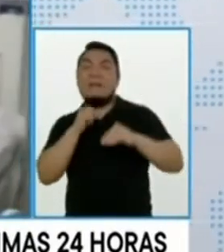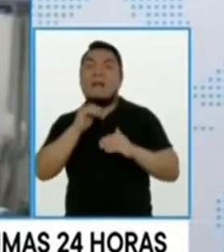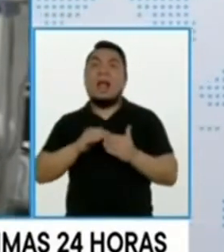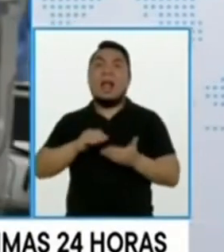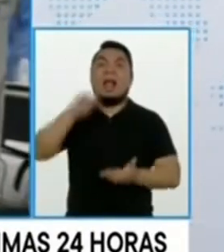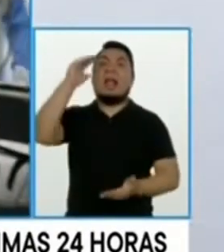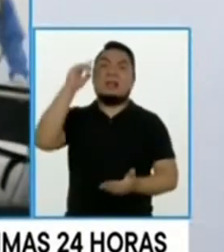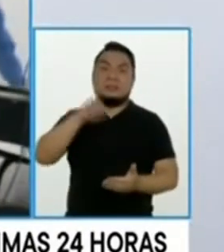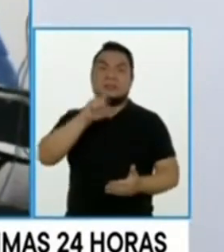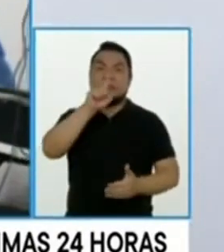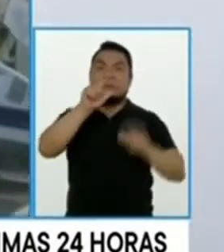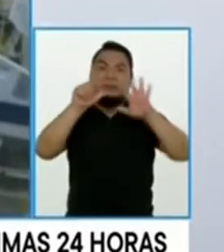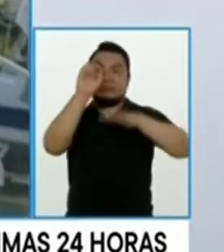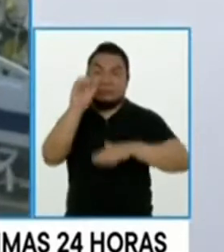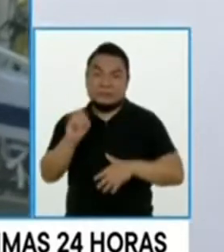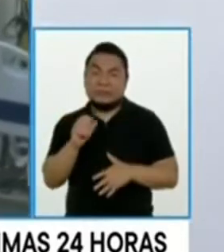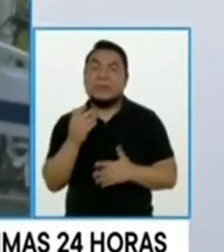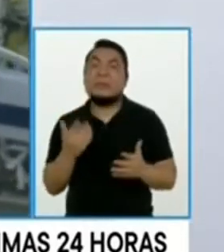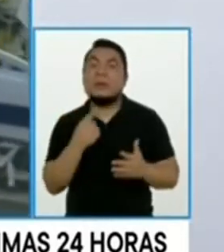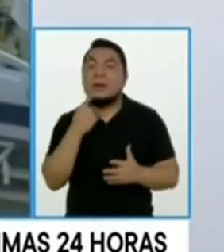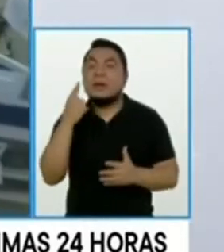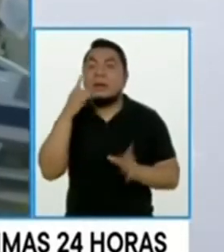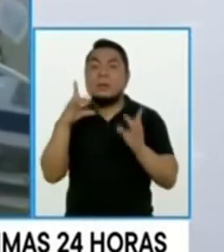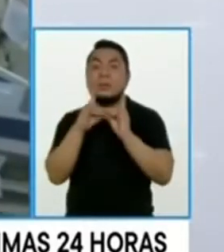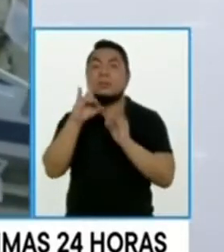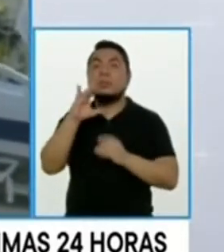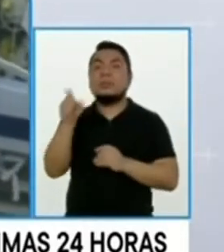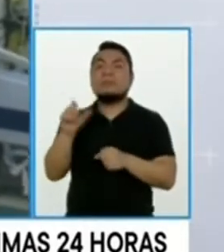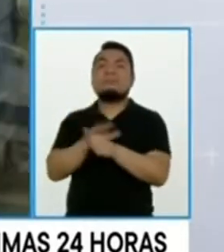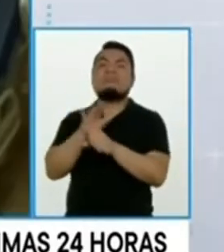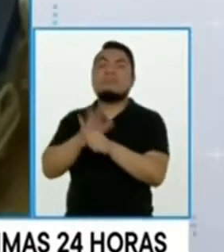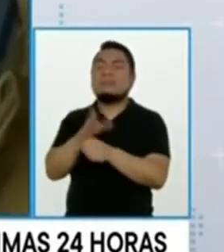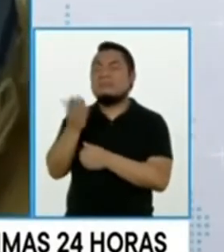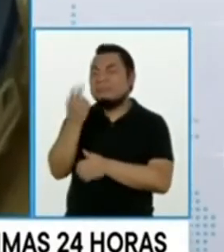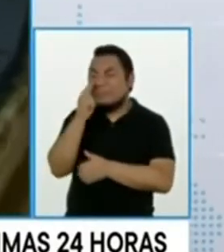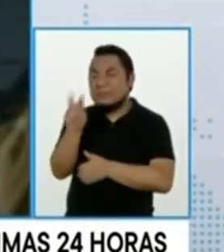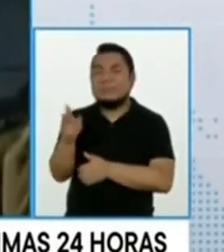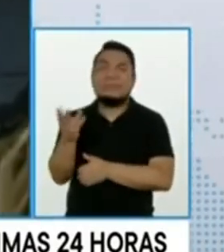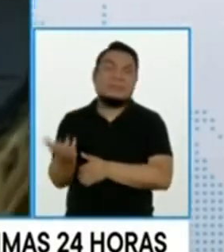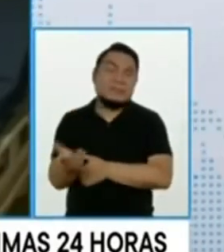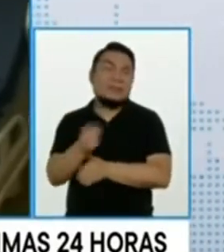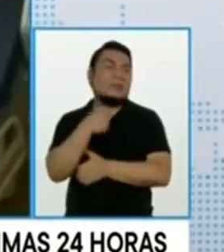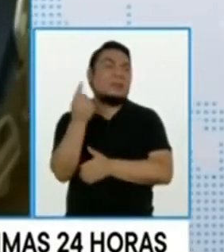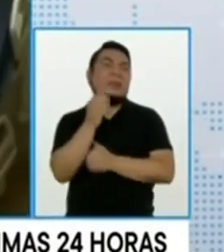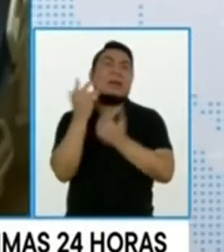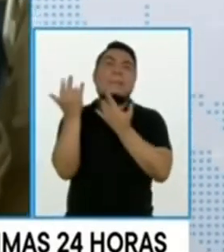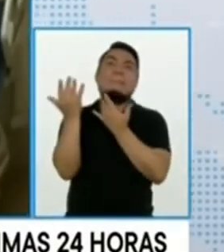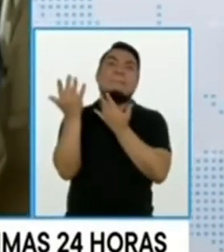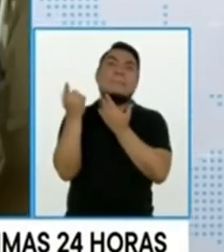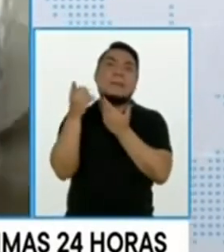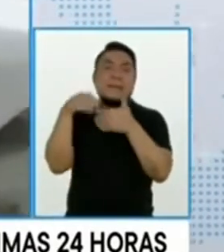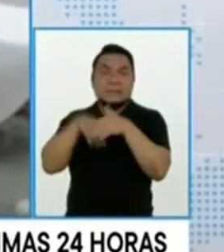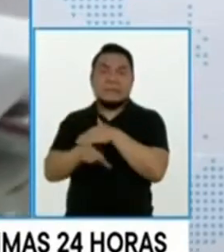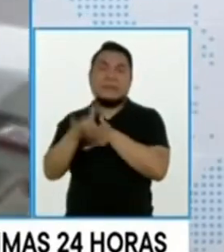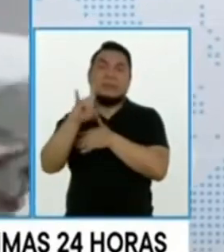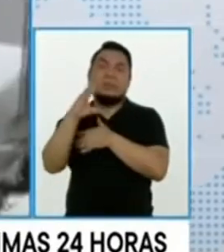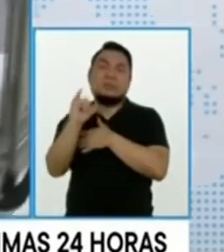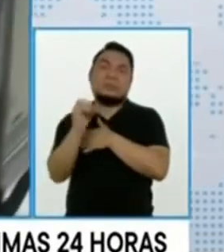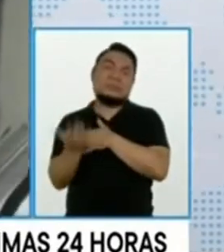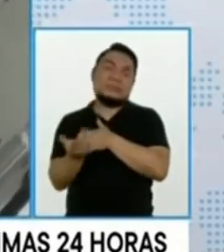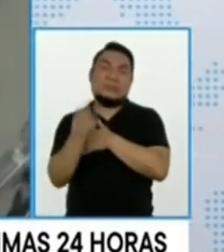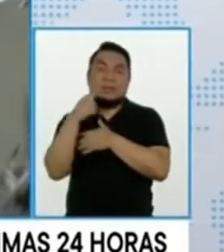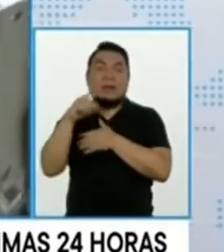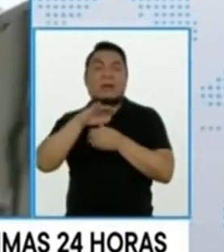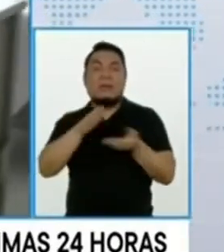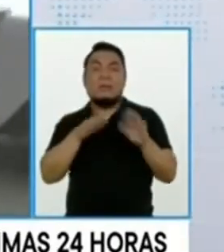aún. No nos dice nada si es que las camas UCI están saturadas, si es que vemos que todo el mundo está haciendo colas por conseguir una y si vemos que las